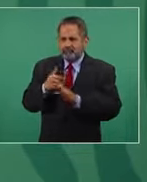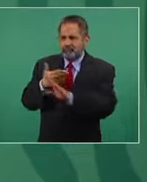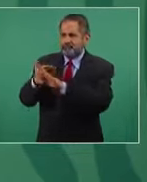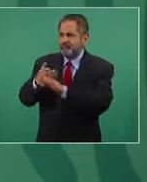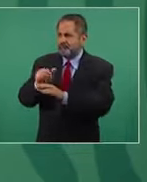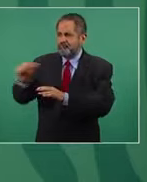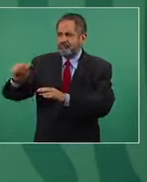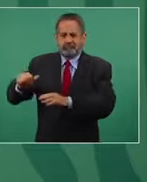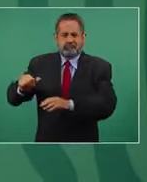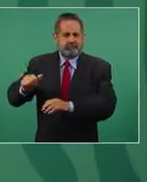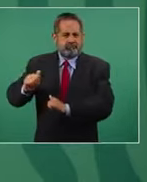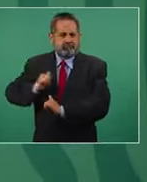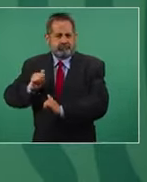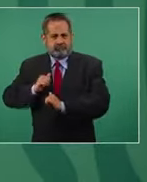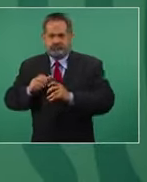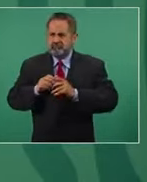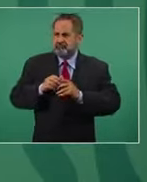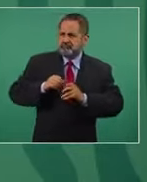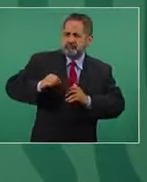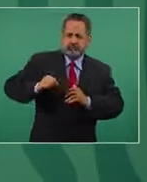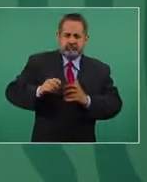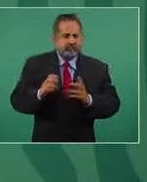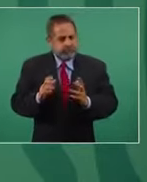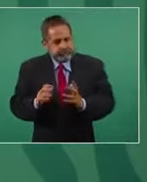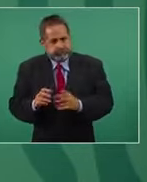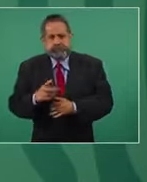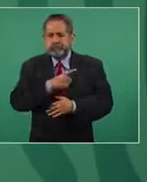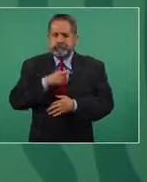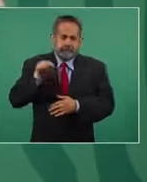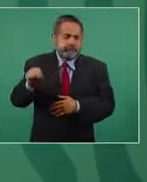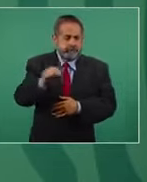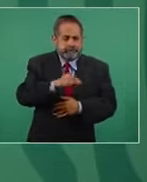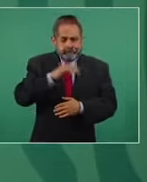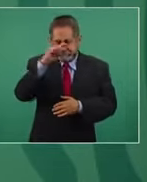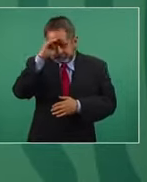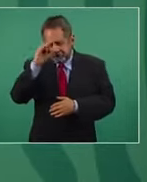forma de llegar a un acuerdo, y si